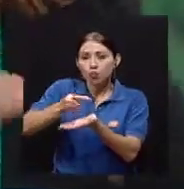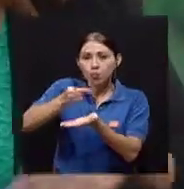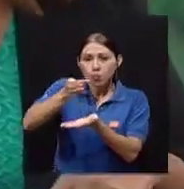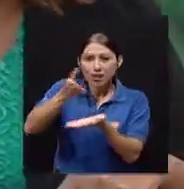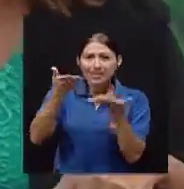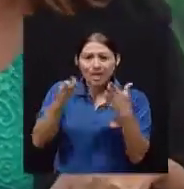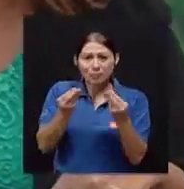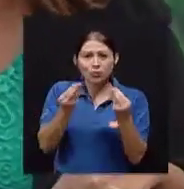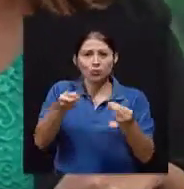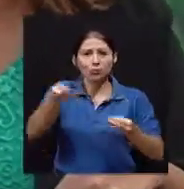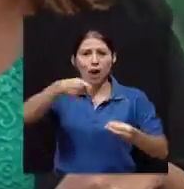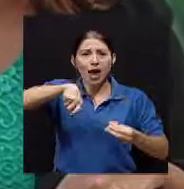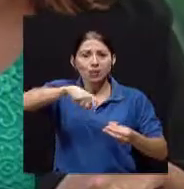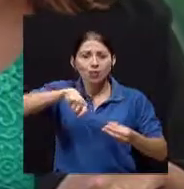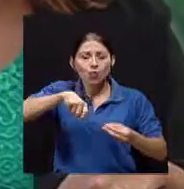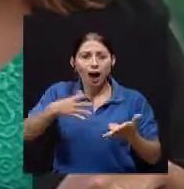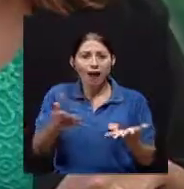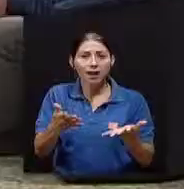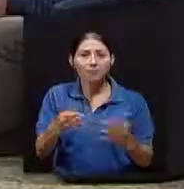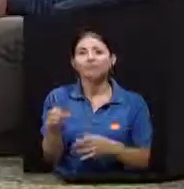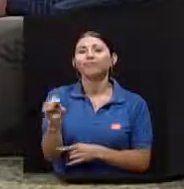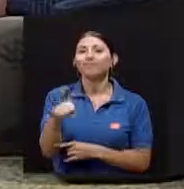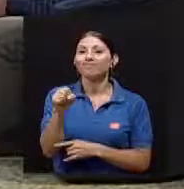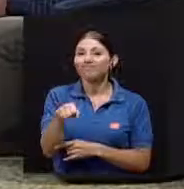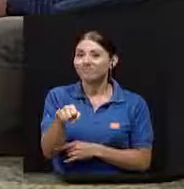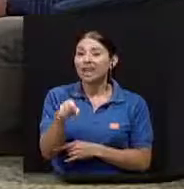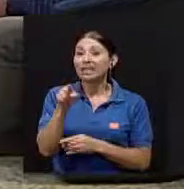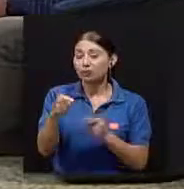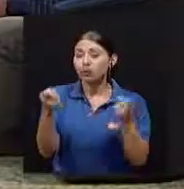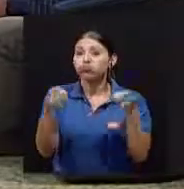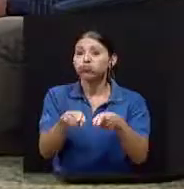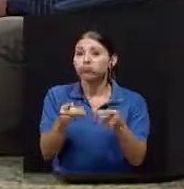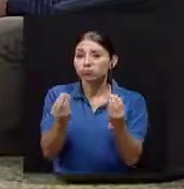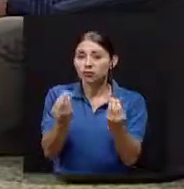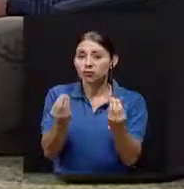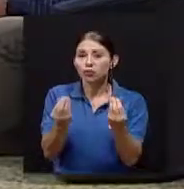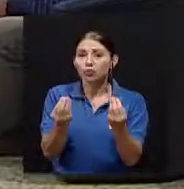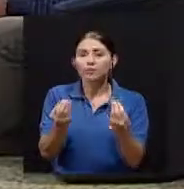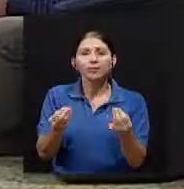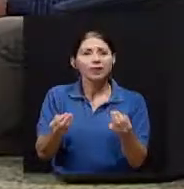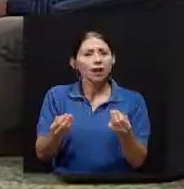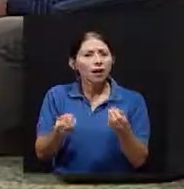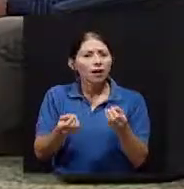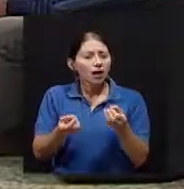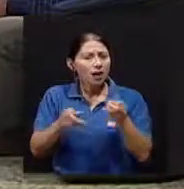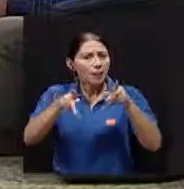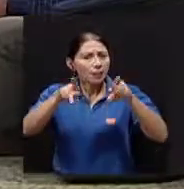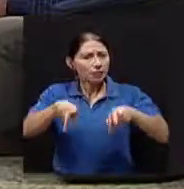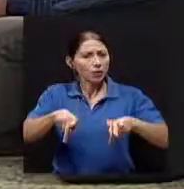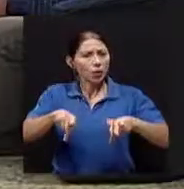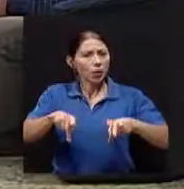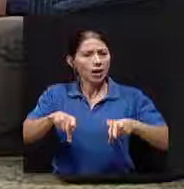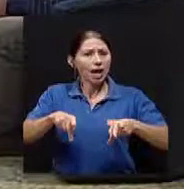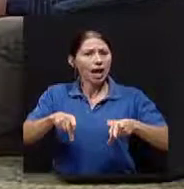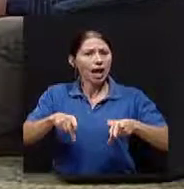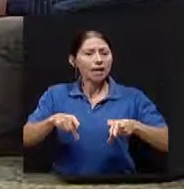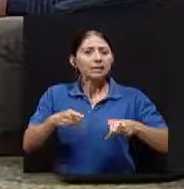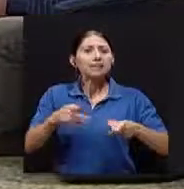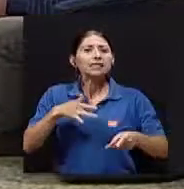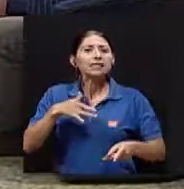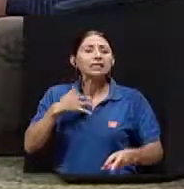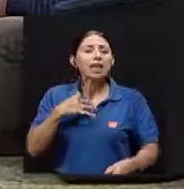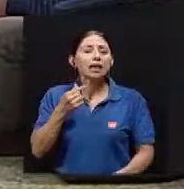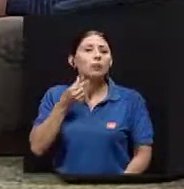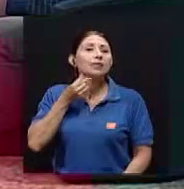de azúcar. Hablemos de esto. Sí, inclusive se presenta mucho el hecho de que la persona siente, confunde la sensación de sed